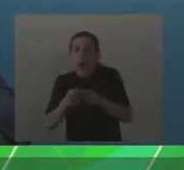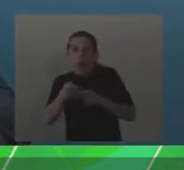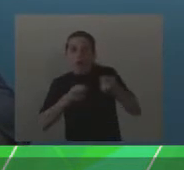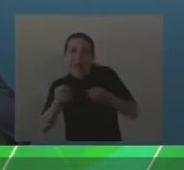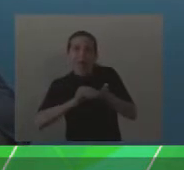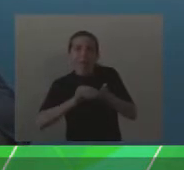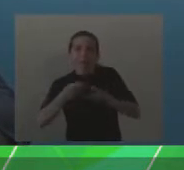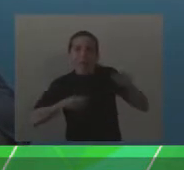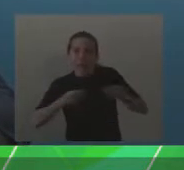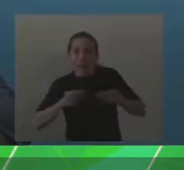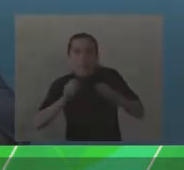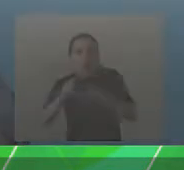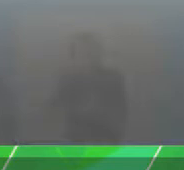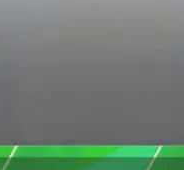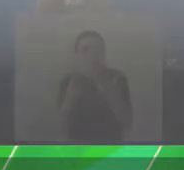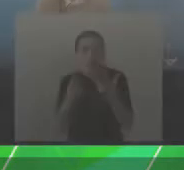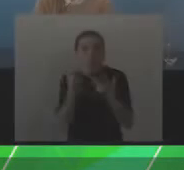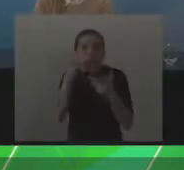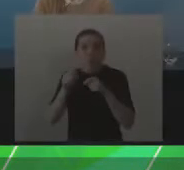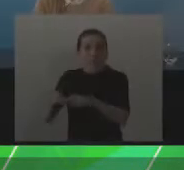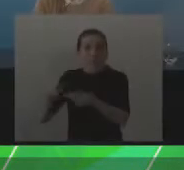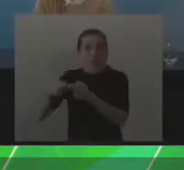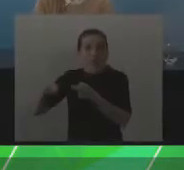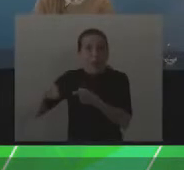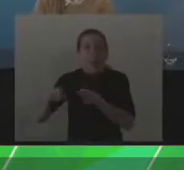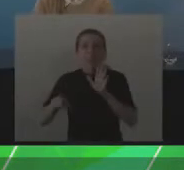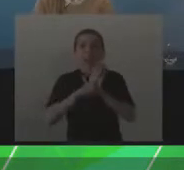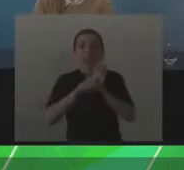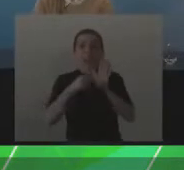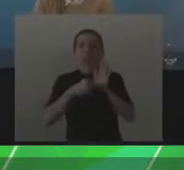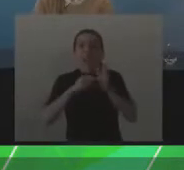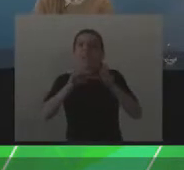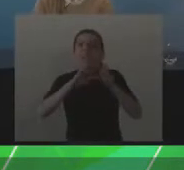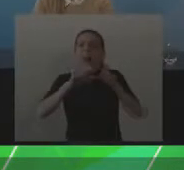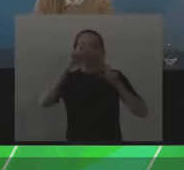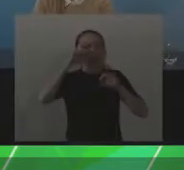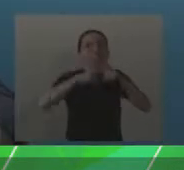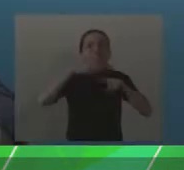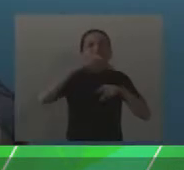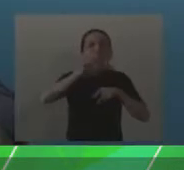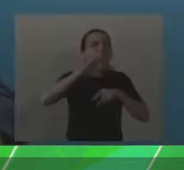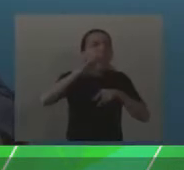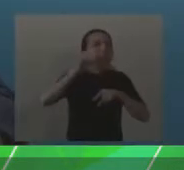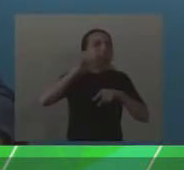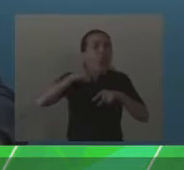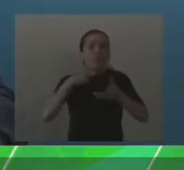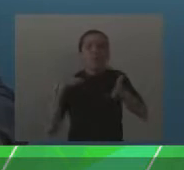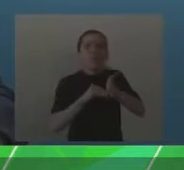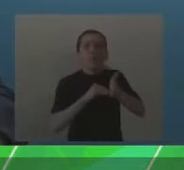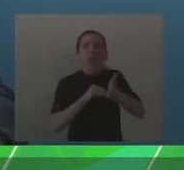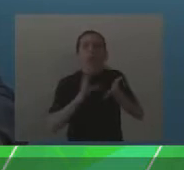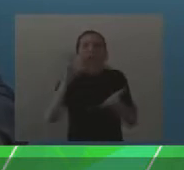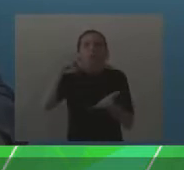atentos, Mauri, con respecto a esta cuestión. Los trabajos que se pueden llegar a perder en caso de ¿qué pasa de que, con las fuentes? Hay